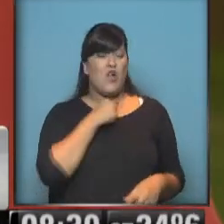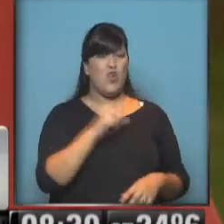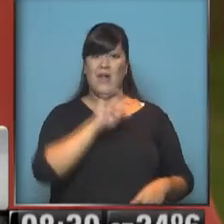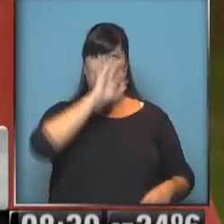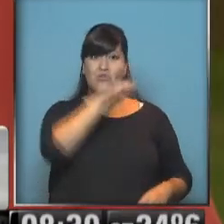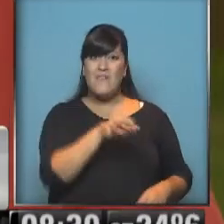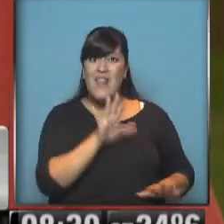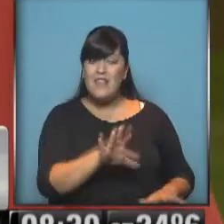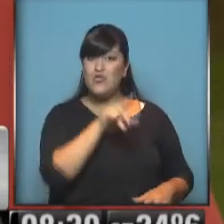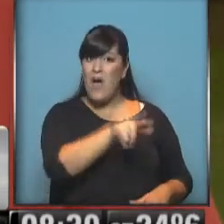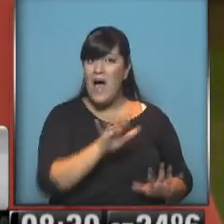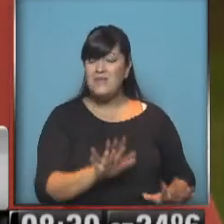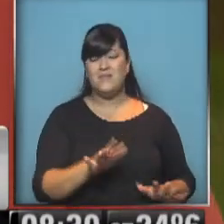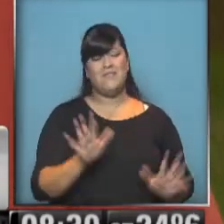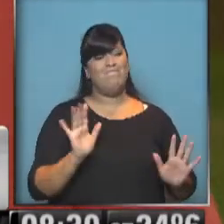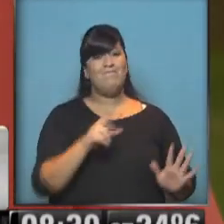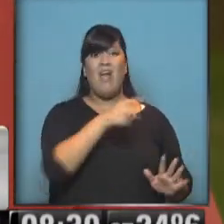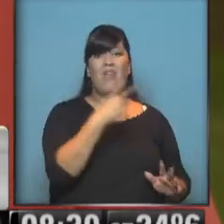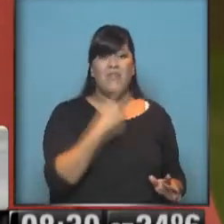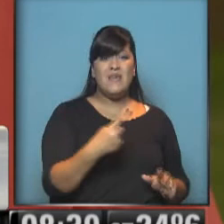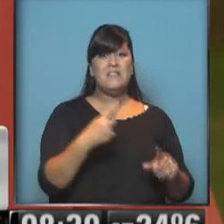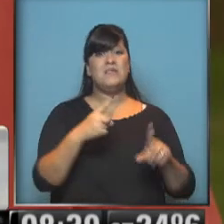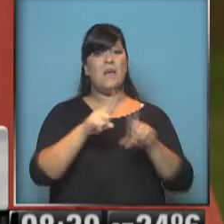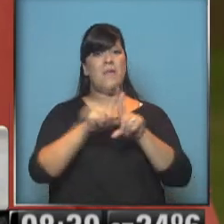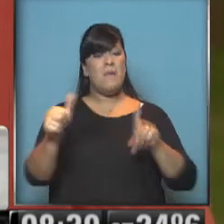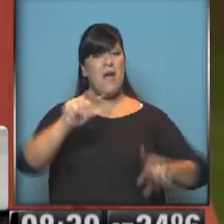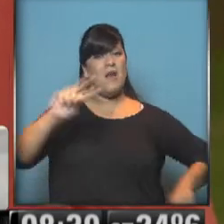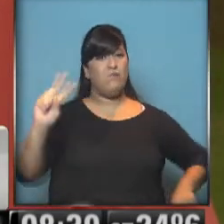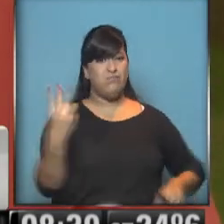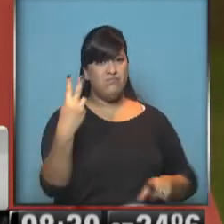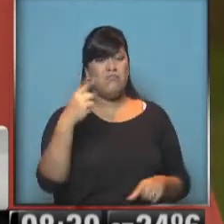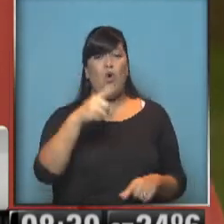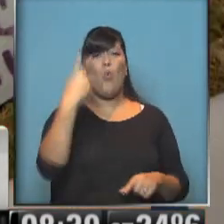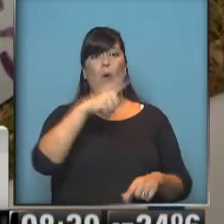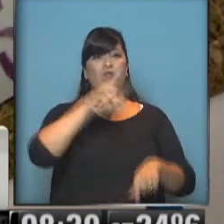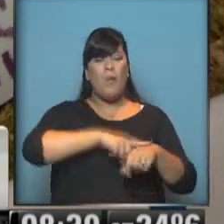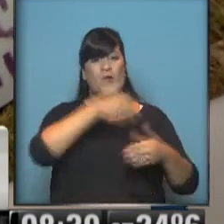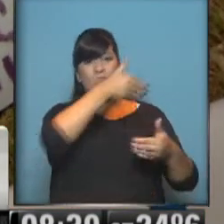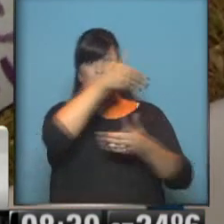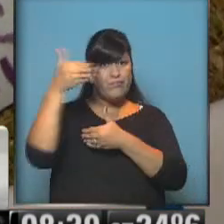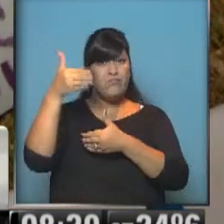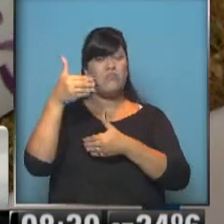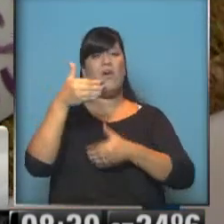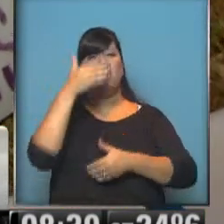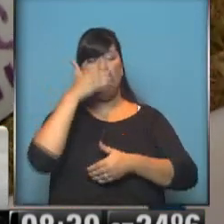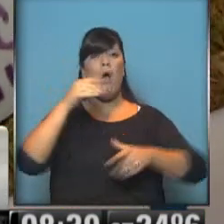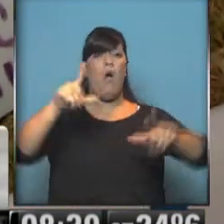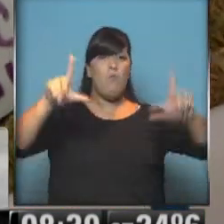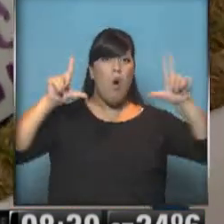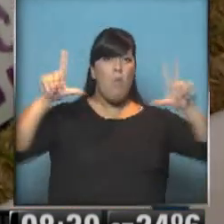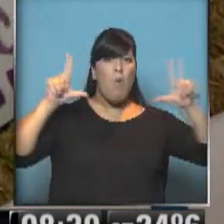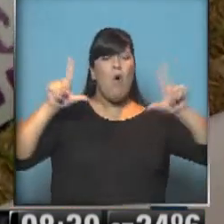que pueda pasar, que habla de que mi hermana fue muerta poco tiempo después del secuestro por el tema de la presión mediática.